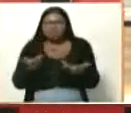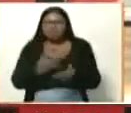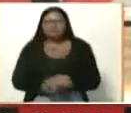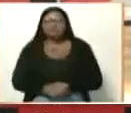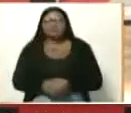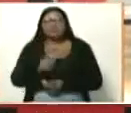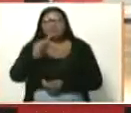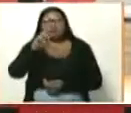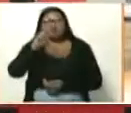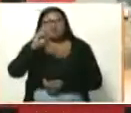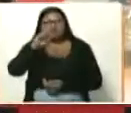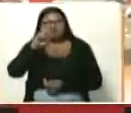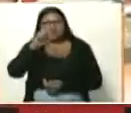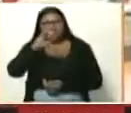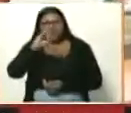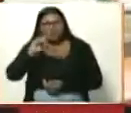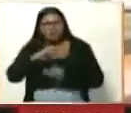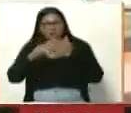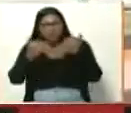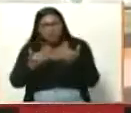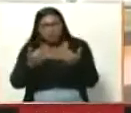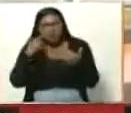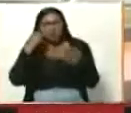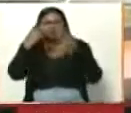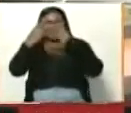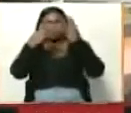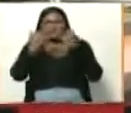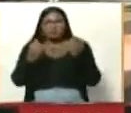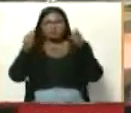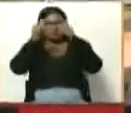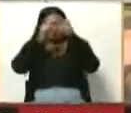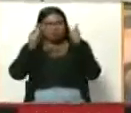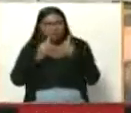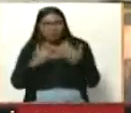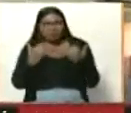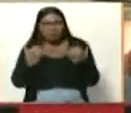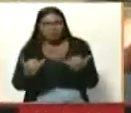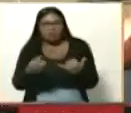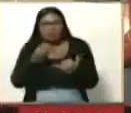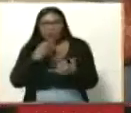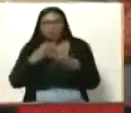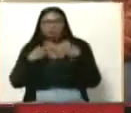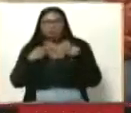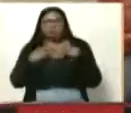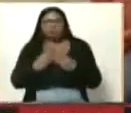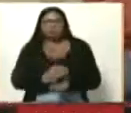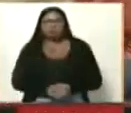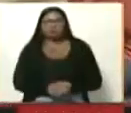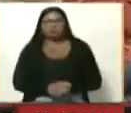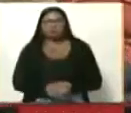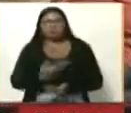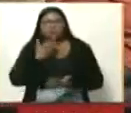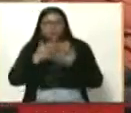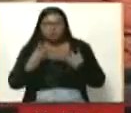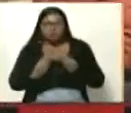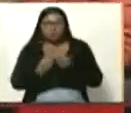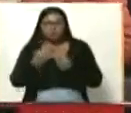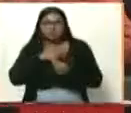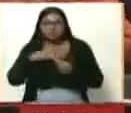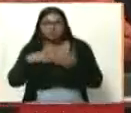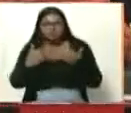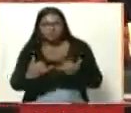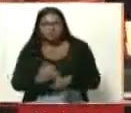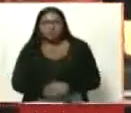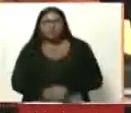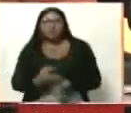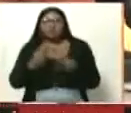García, presidenta de la Red de Arte, y a propósito de esta Feria Artesanal en el Eje del Buen Vivir. Gracias por estar con nosotros. Así es. Bueno,